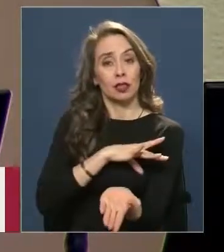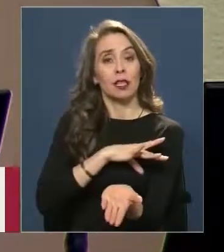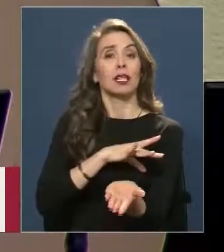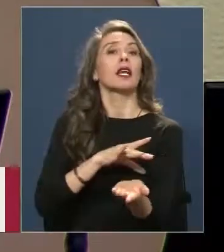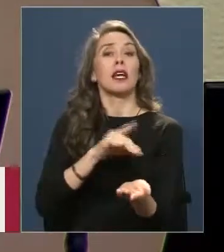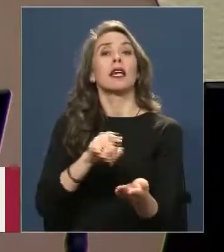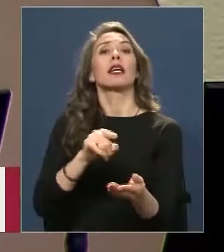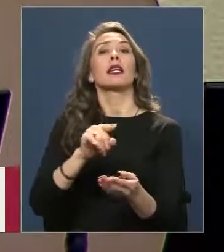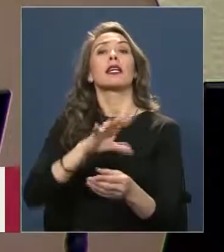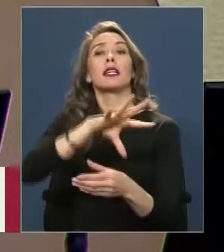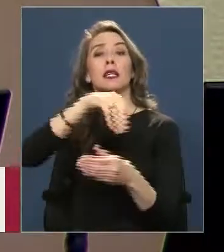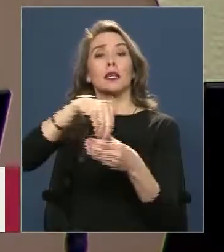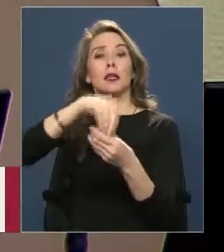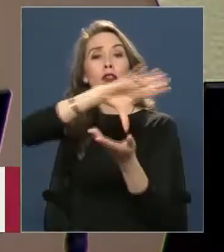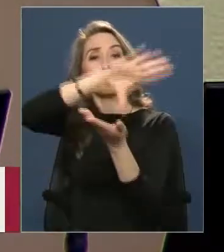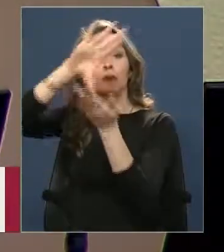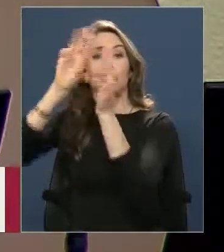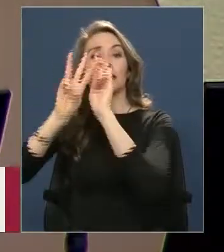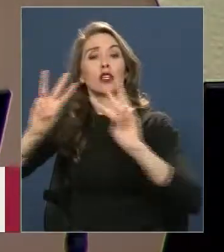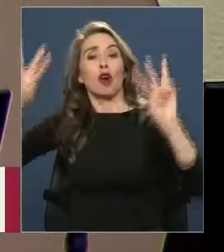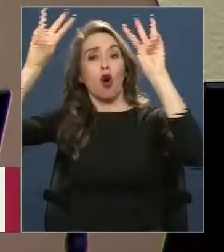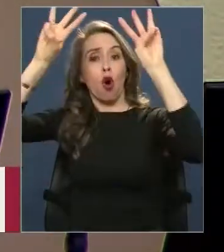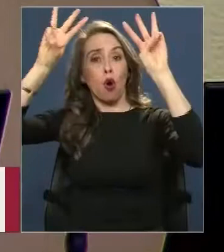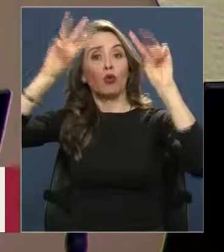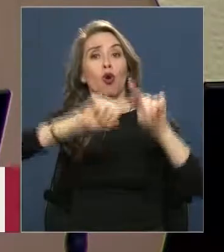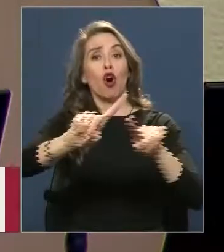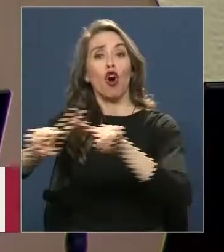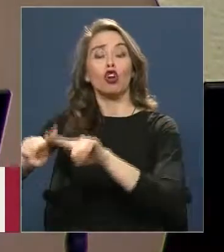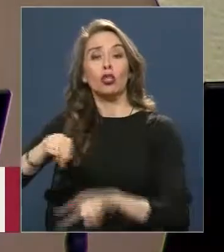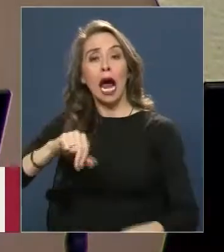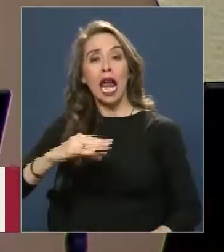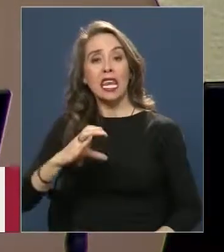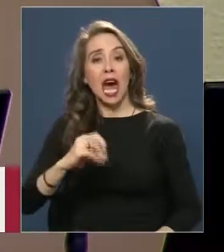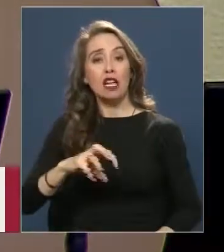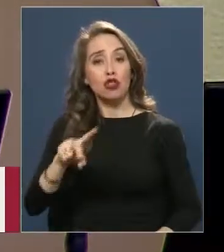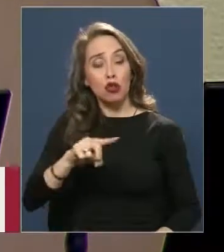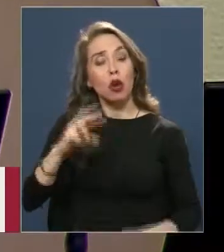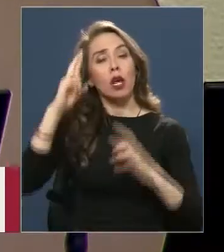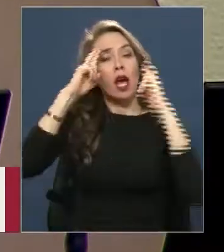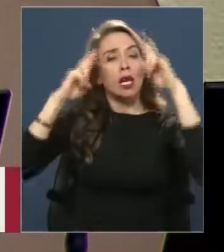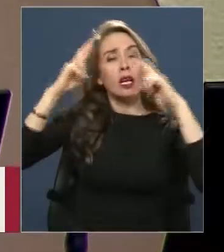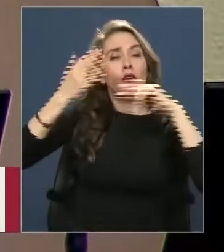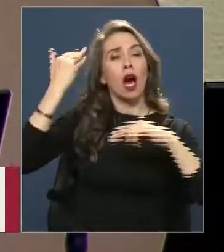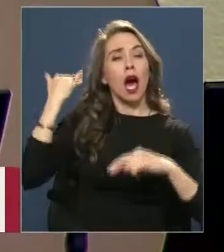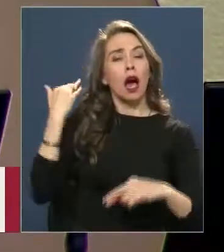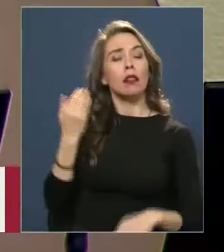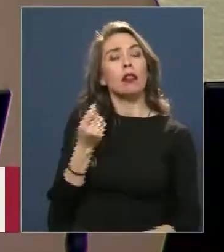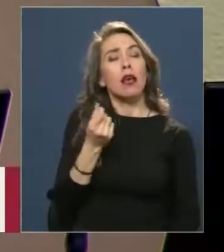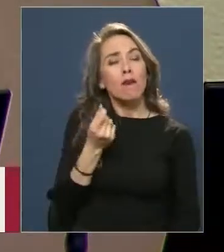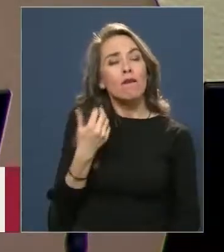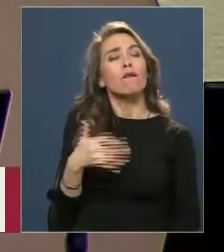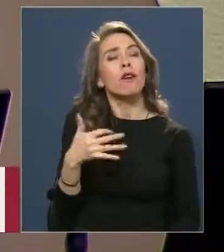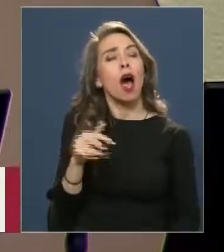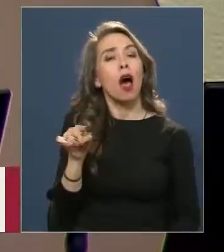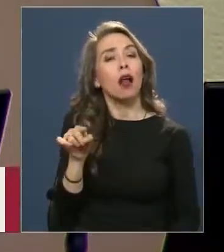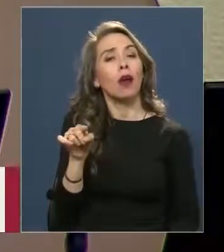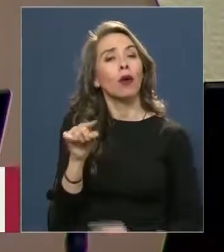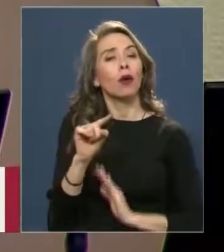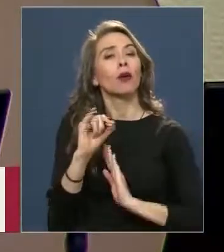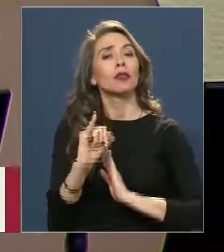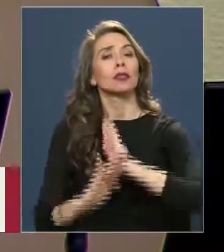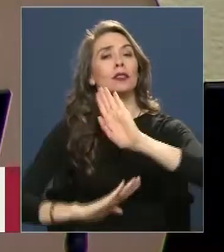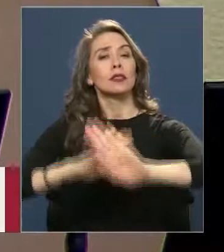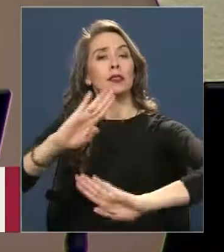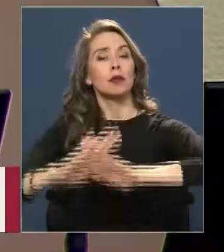que participan de Naciones Unidas en algún momento comenzaron a hacer la reflexión respecto al valor que había en la